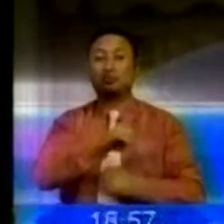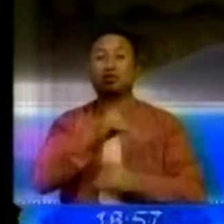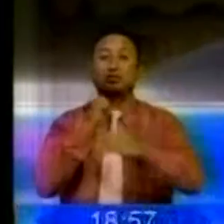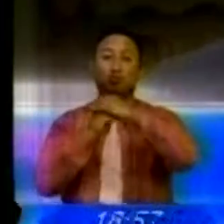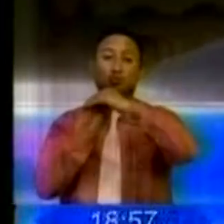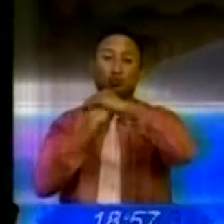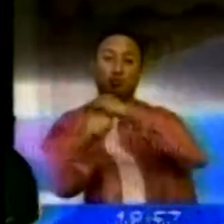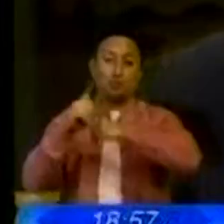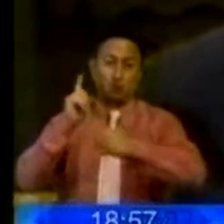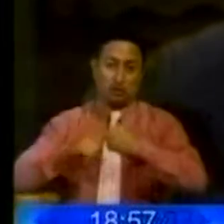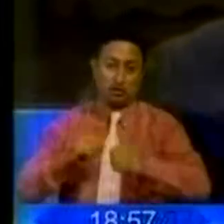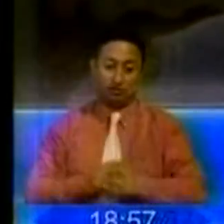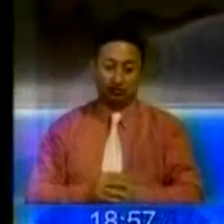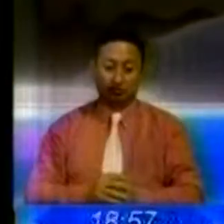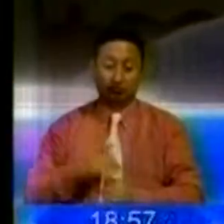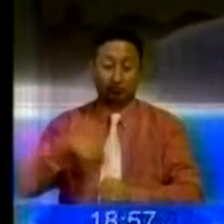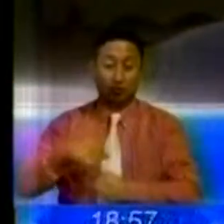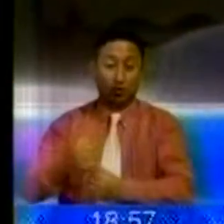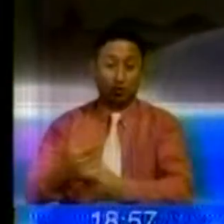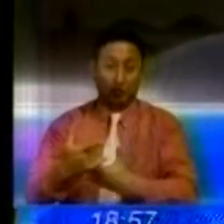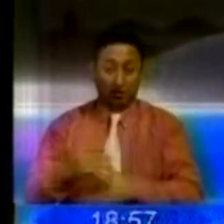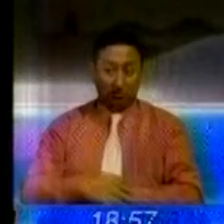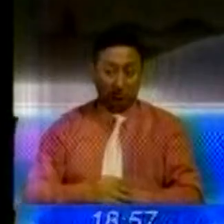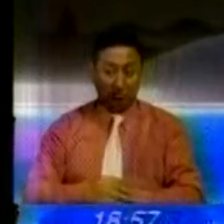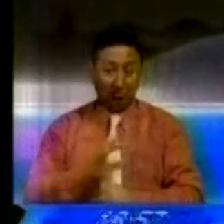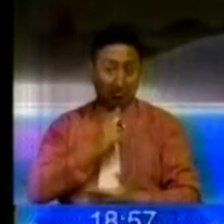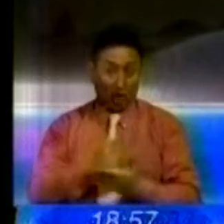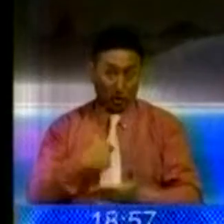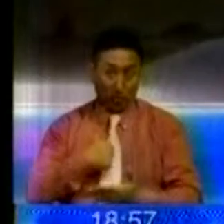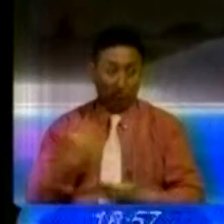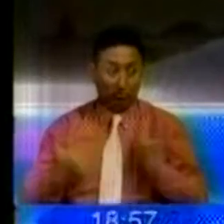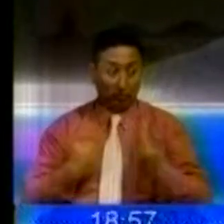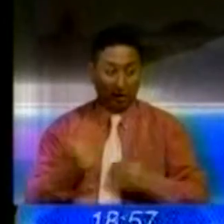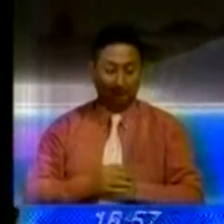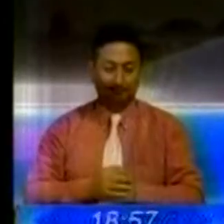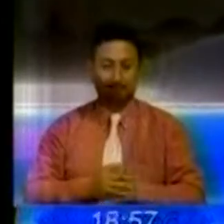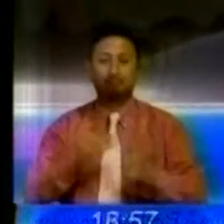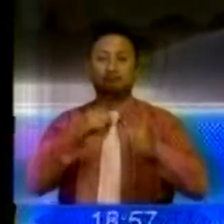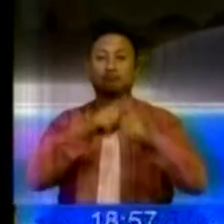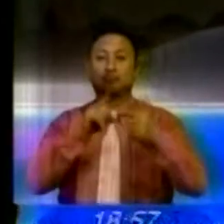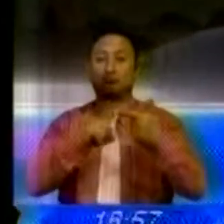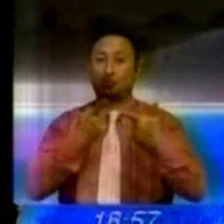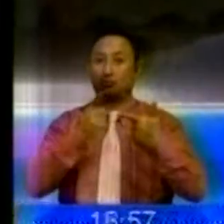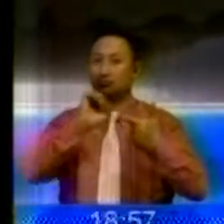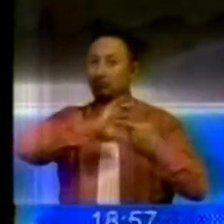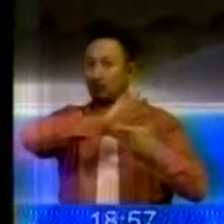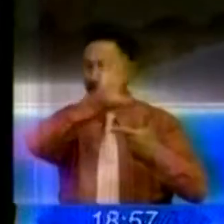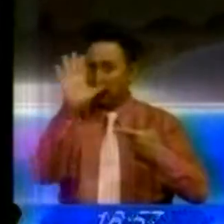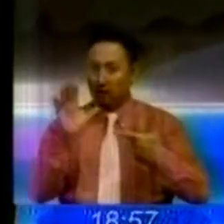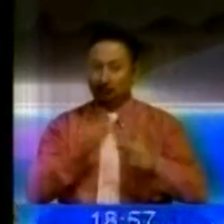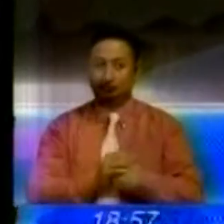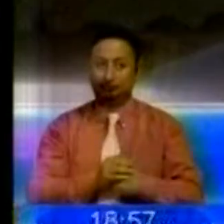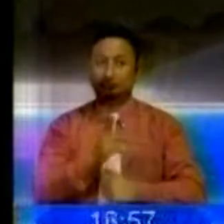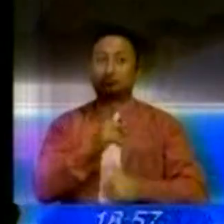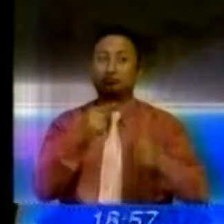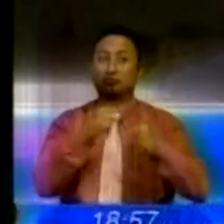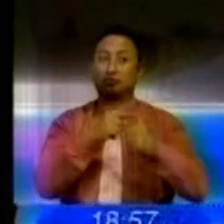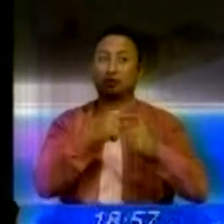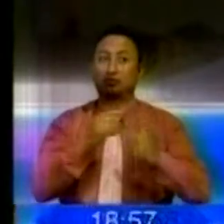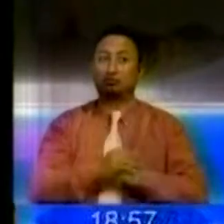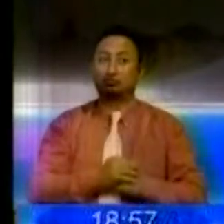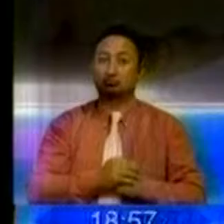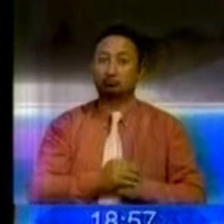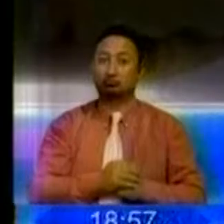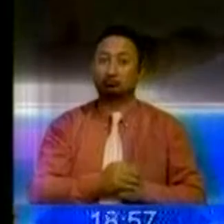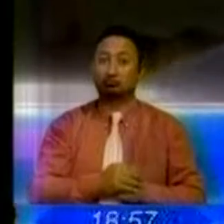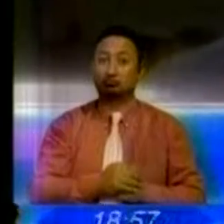información que ciertamente a mí me deja muy contento, porque permite dos cosas que son absolutamente clave. La primera,